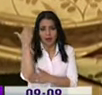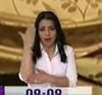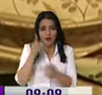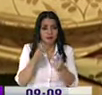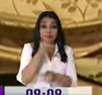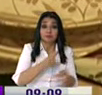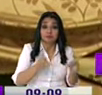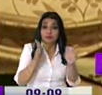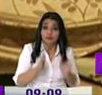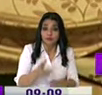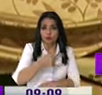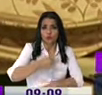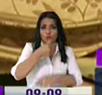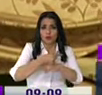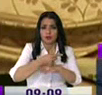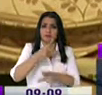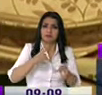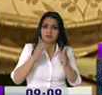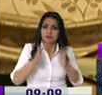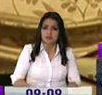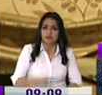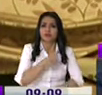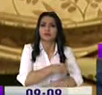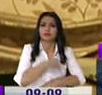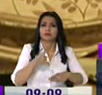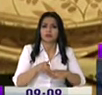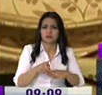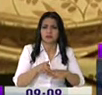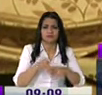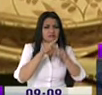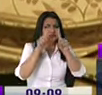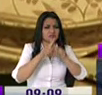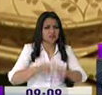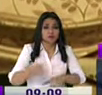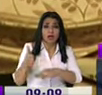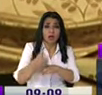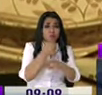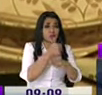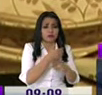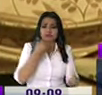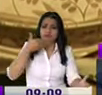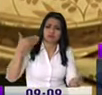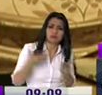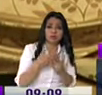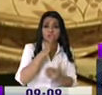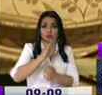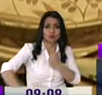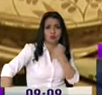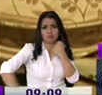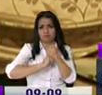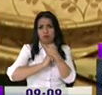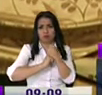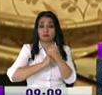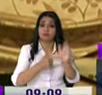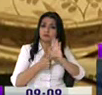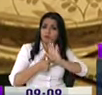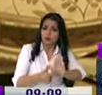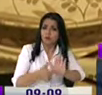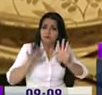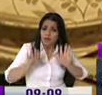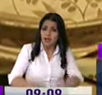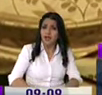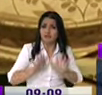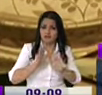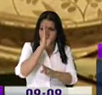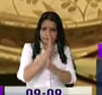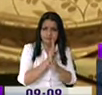de la provincia del Guayas, el señor prefecto de la provincia de Pichincha y muchas otras autoridades del Ecuador que han demostrado de esa forma